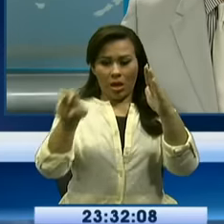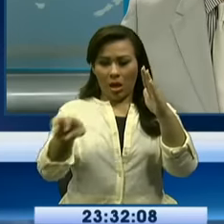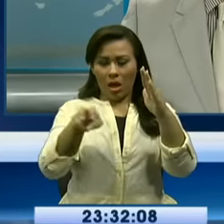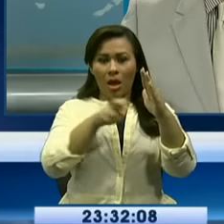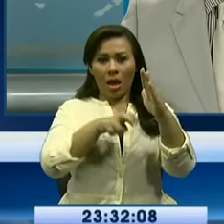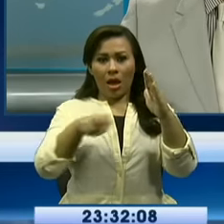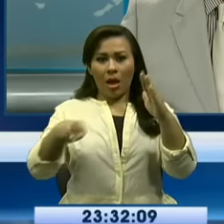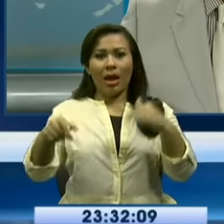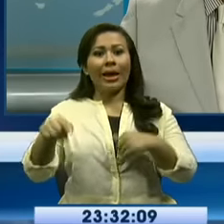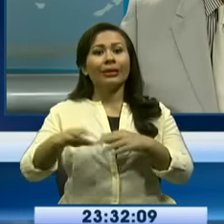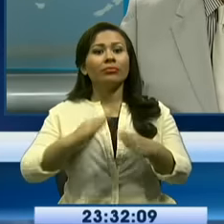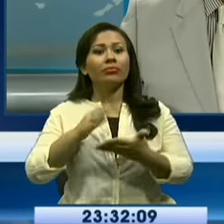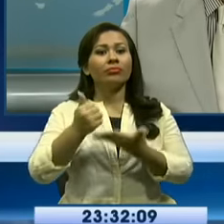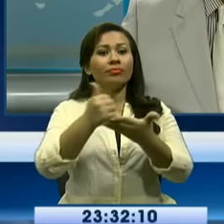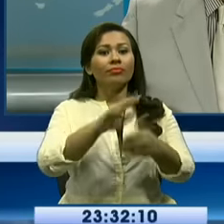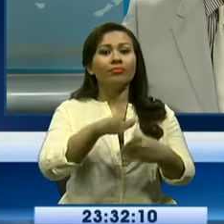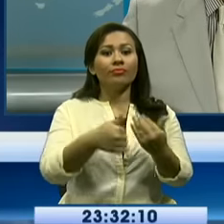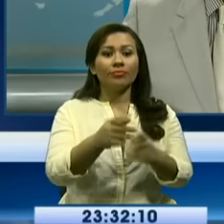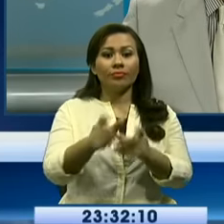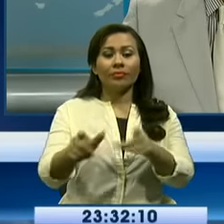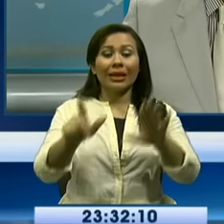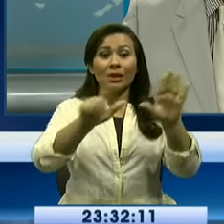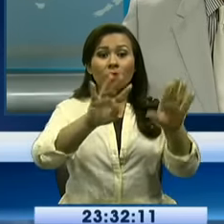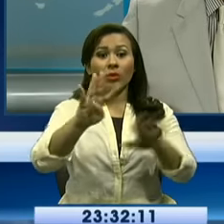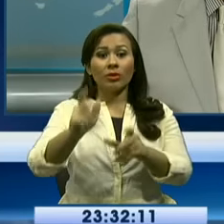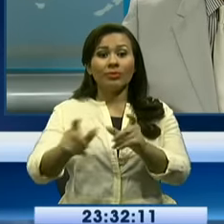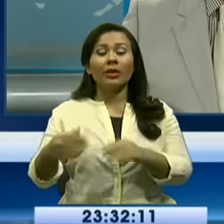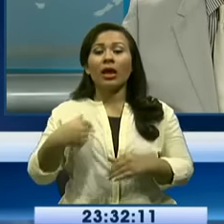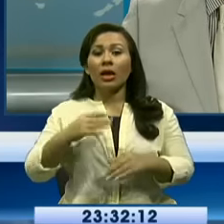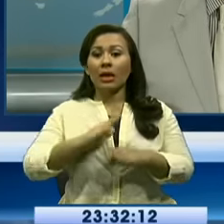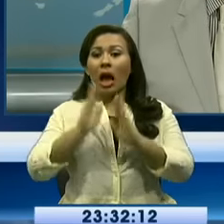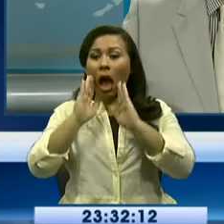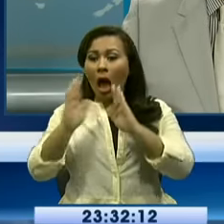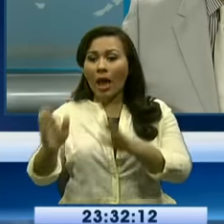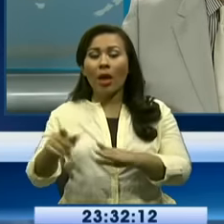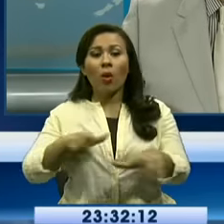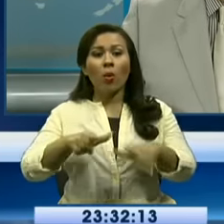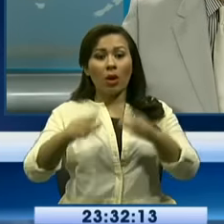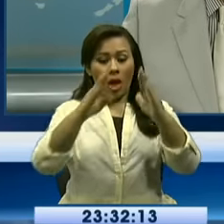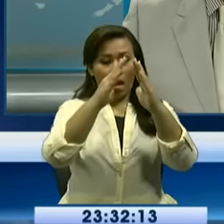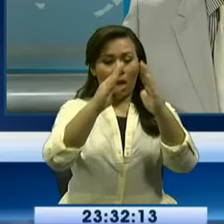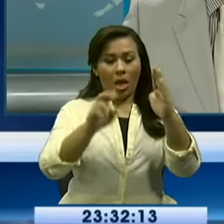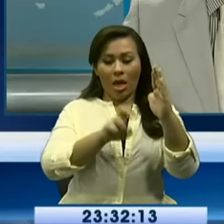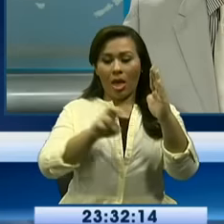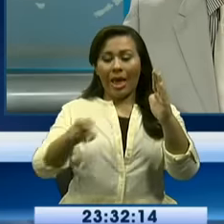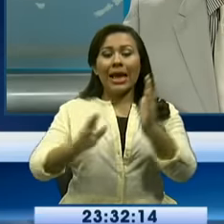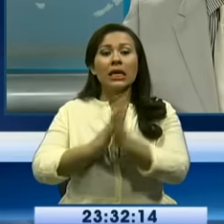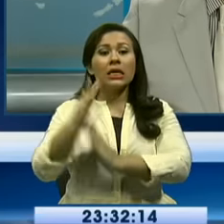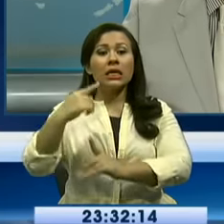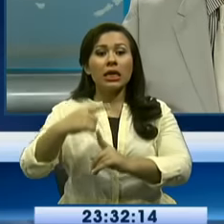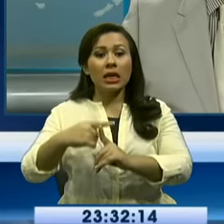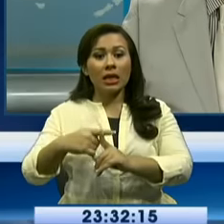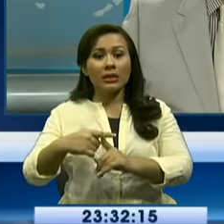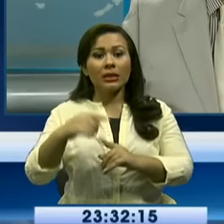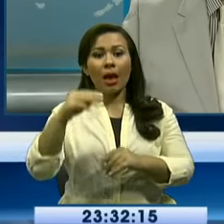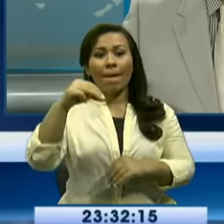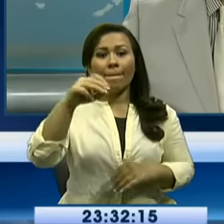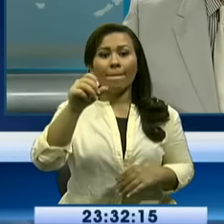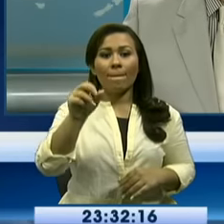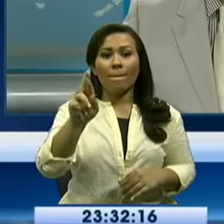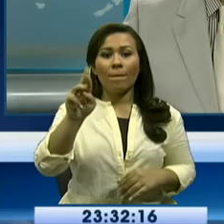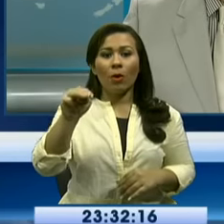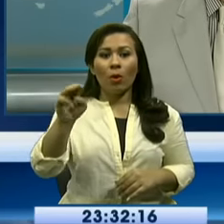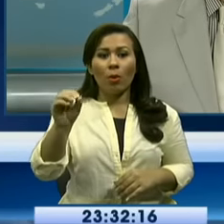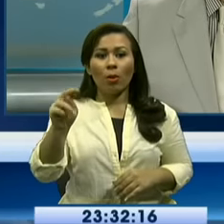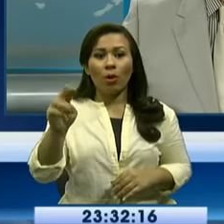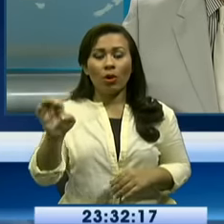64 familias en los albergues. Tenemos el albergue de Niños de Esperanza, el albergue de la Iglesia de los Mormones, la iglesia también, el